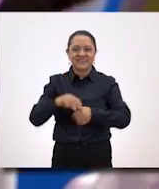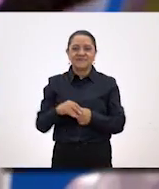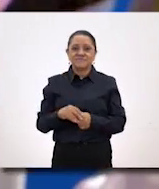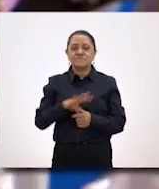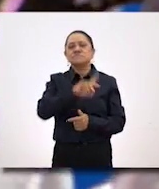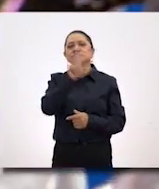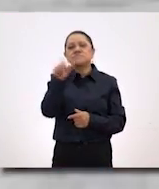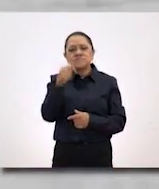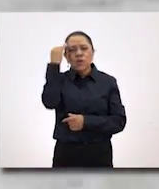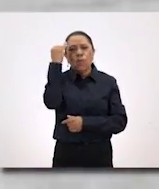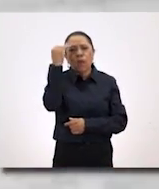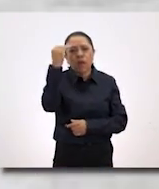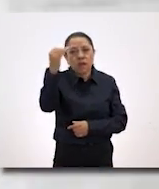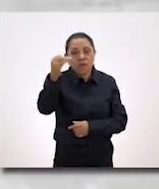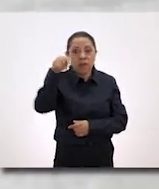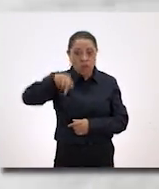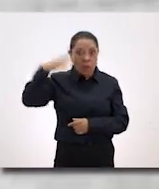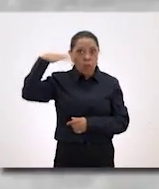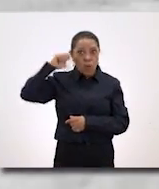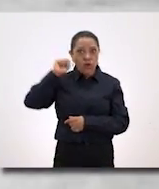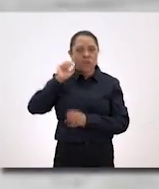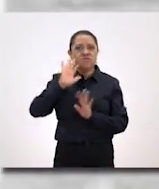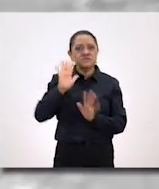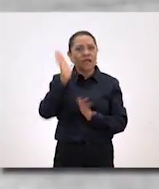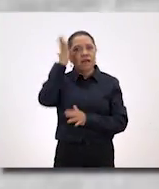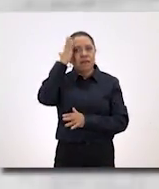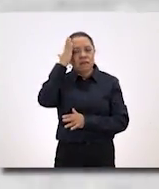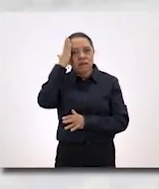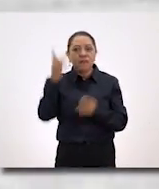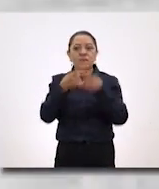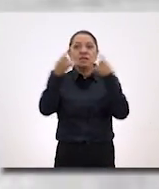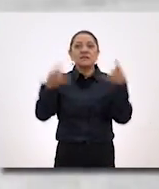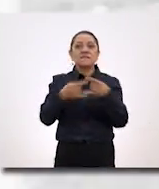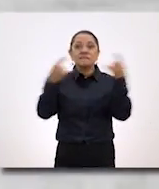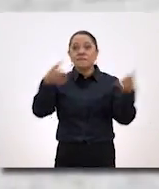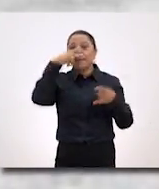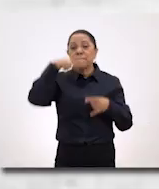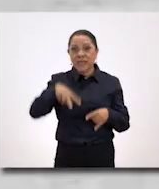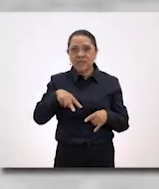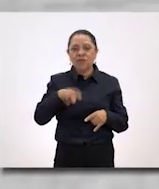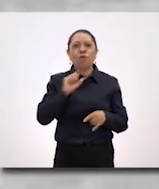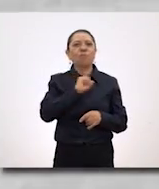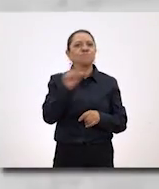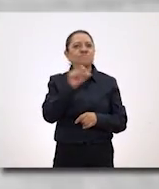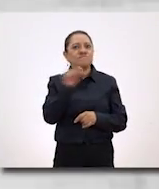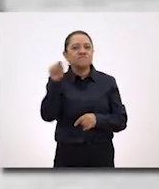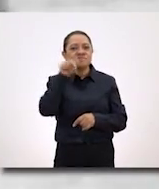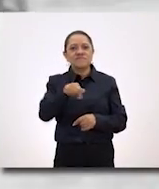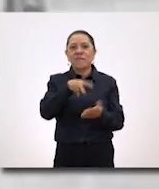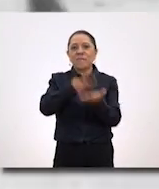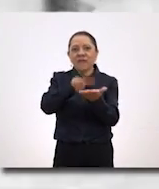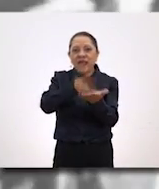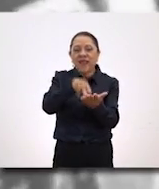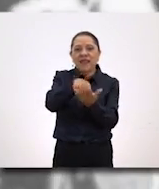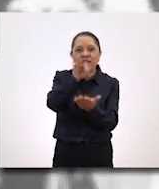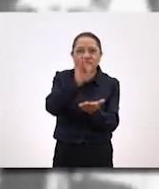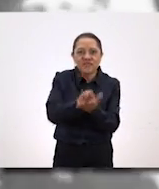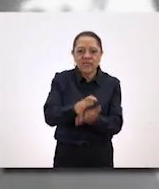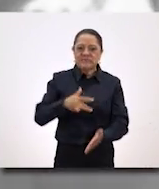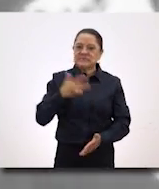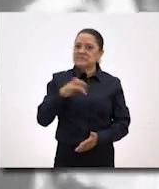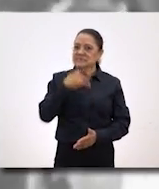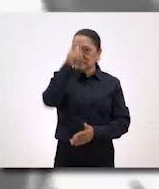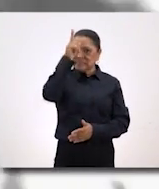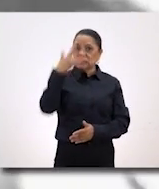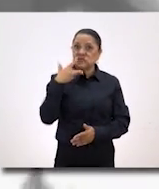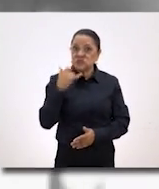continente. A través del tiempo, Morelos ha sido artífice en la historia de México. Se ha distinguido por la valentía y espíritu